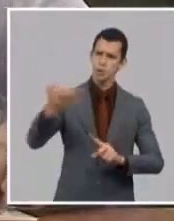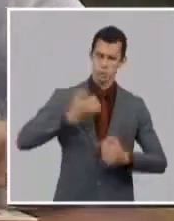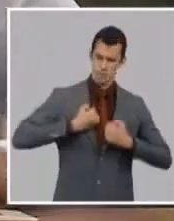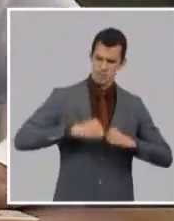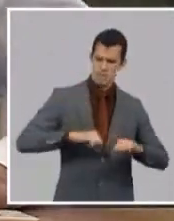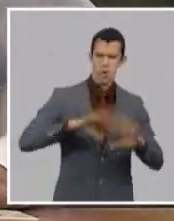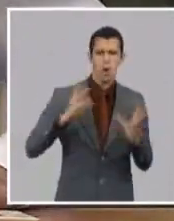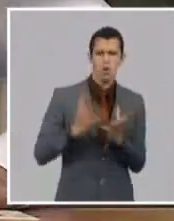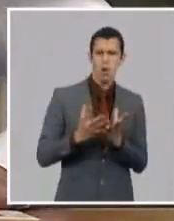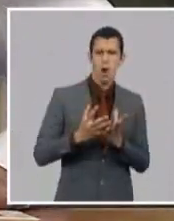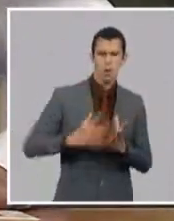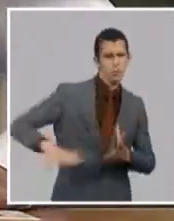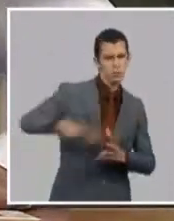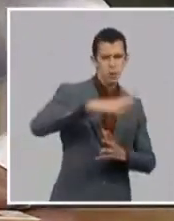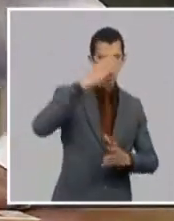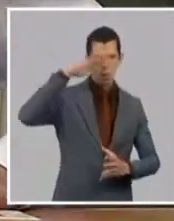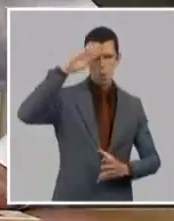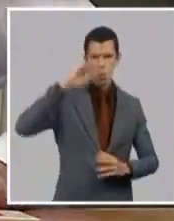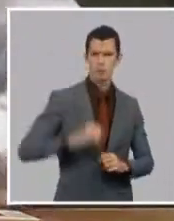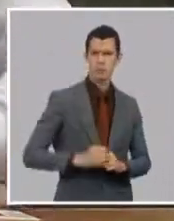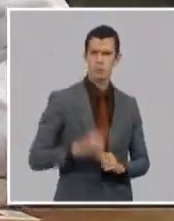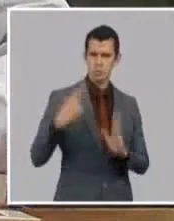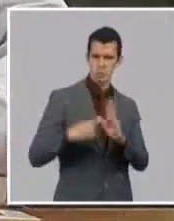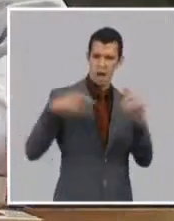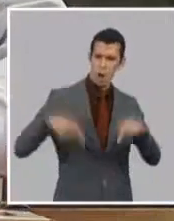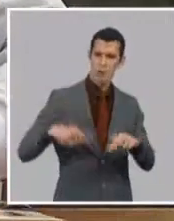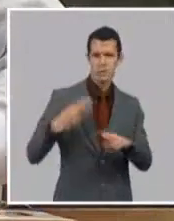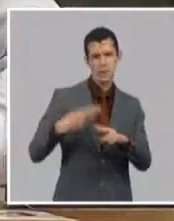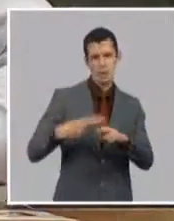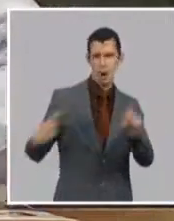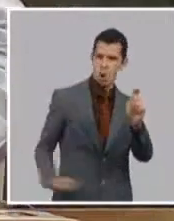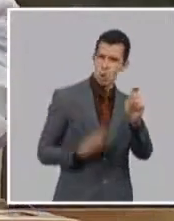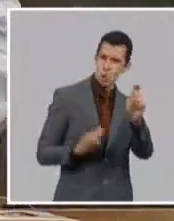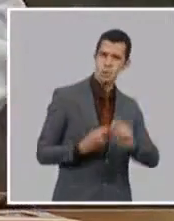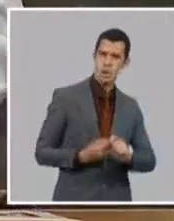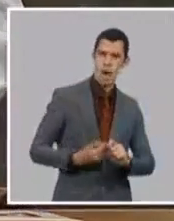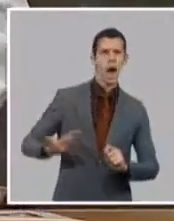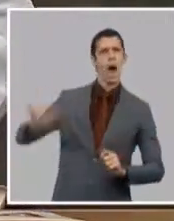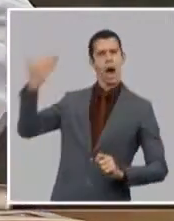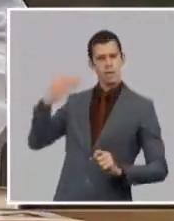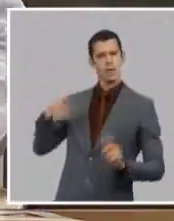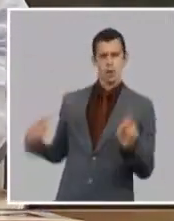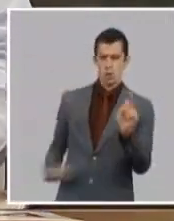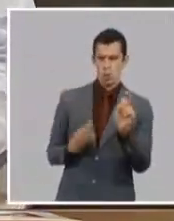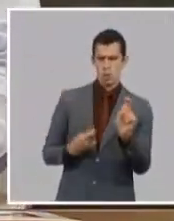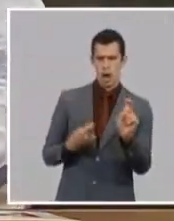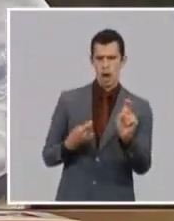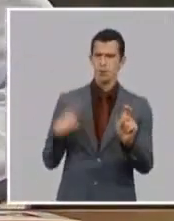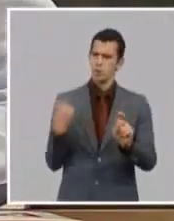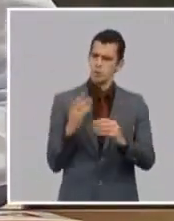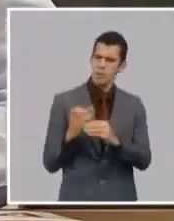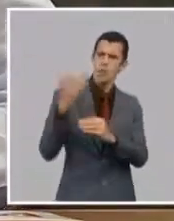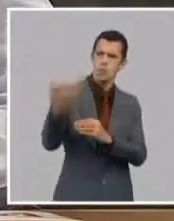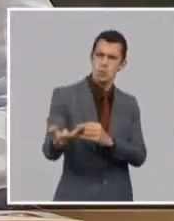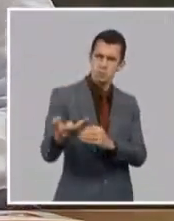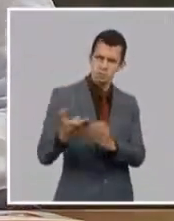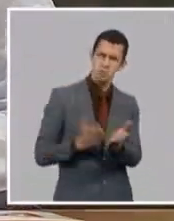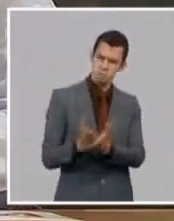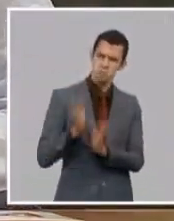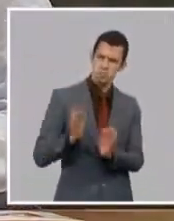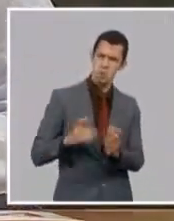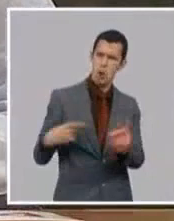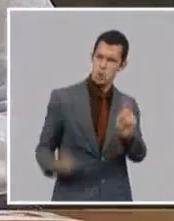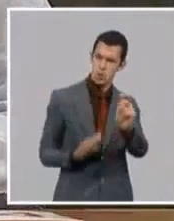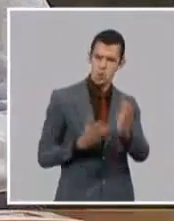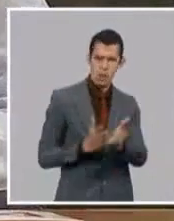Y porque nosotros hemos tenido un presente y también futuro en este país, independientemente de todas los sueños que no hemos podido